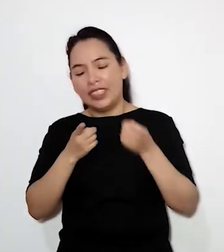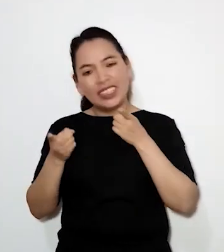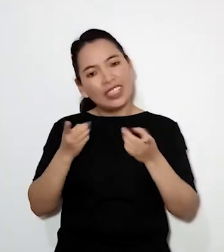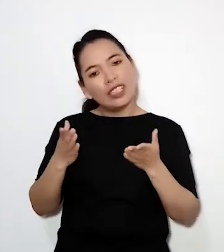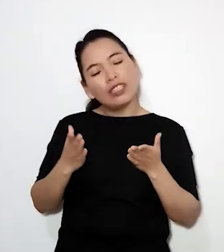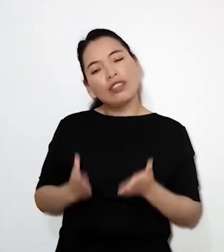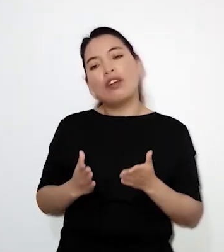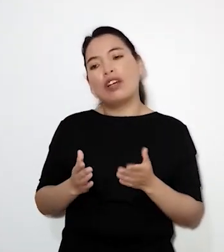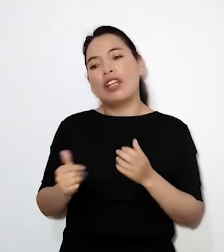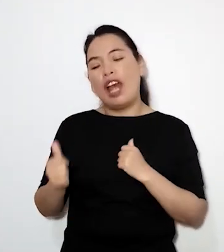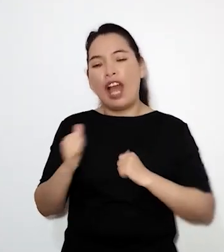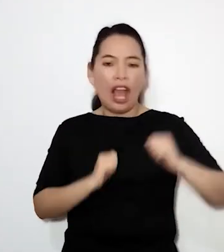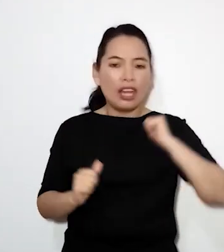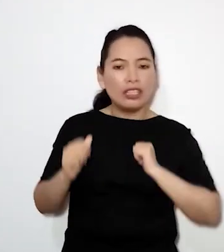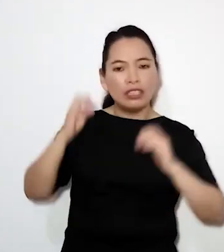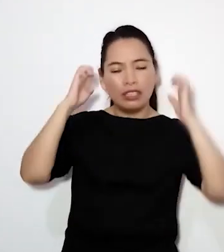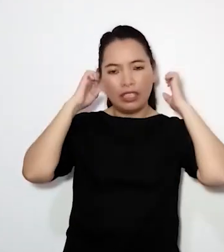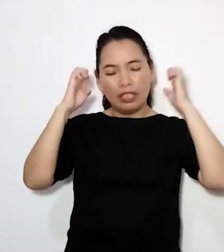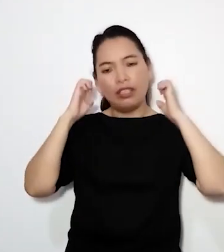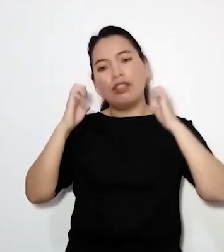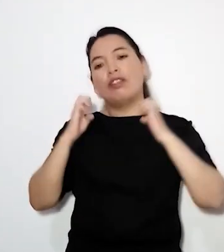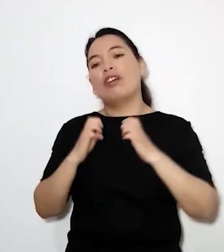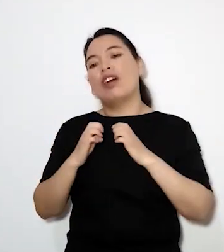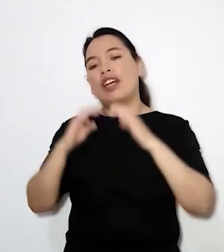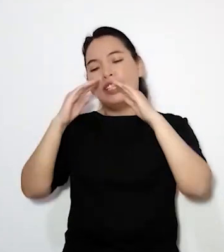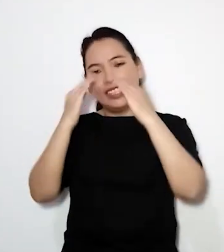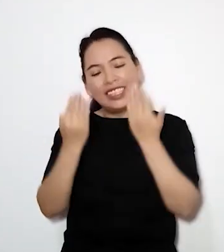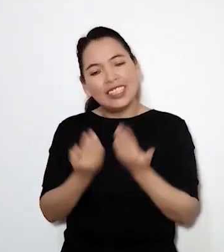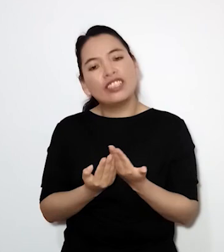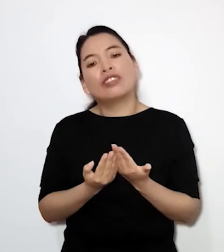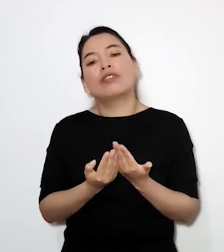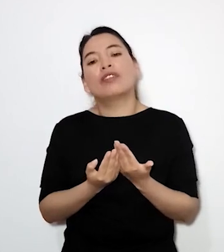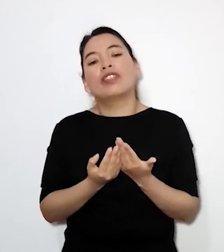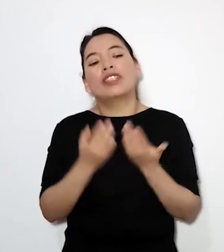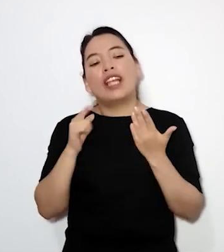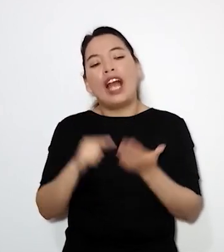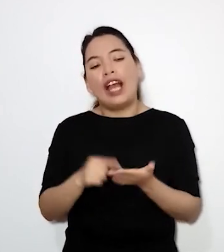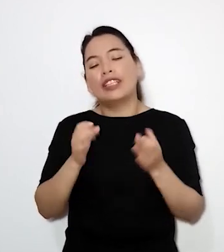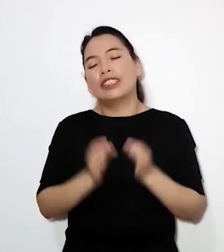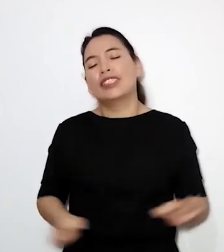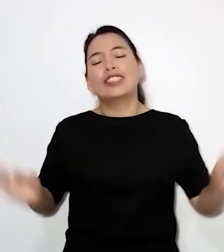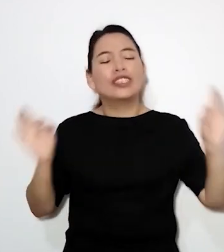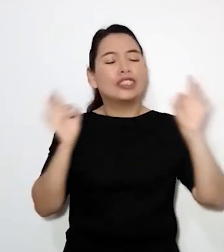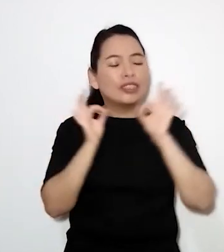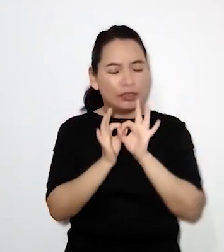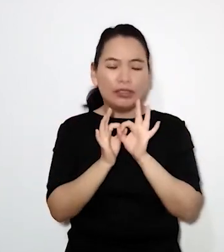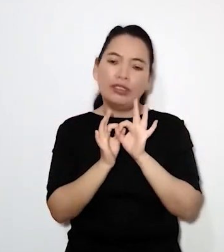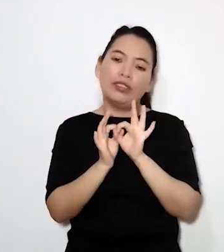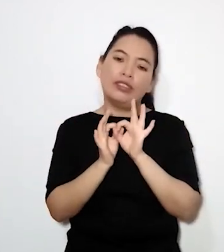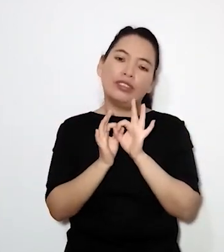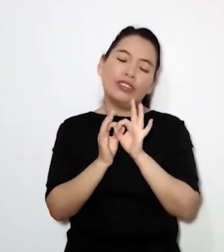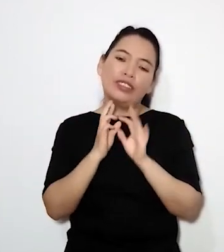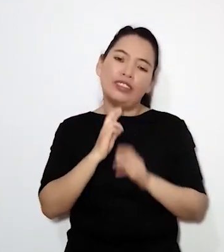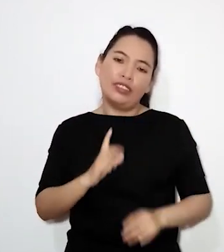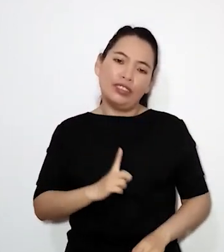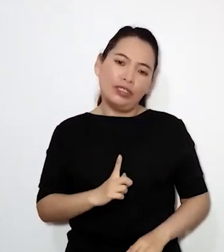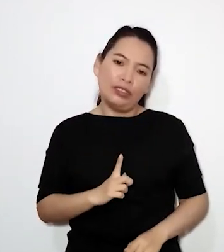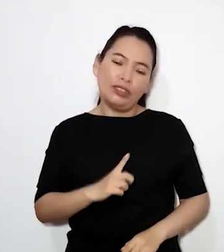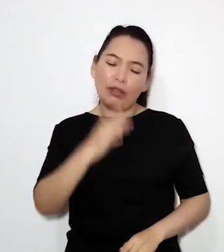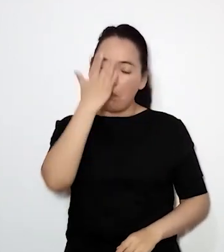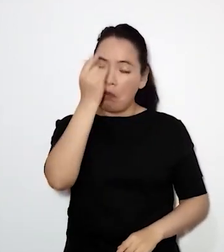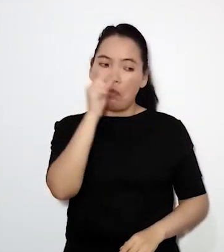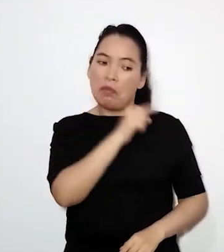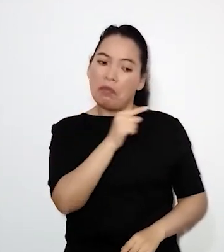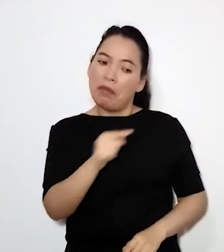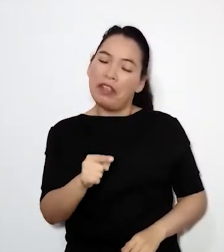y escolares, es un importante papel, no solamente porque son ellas y ellos quienes mejor conocen las necesidades de